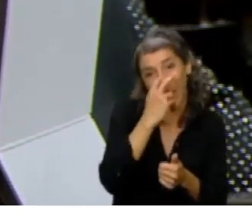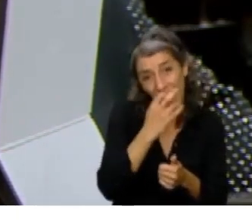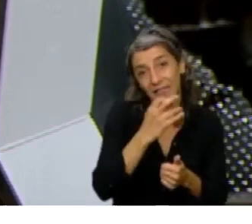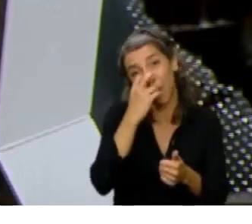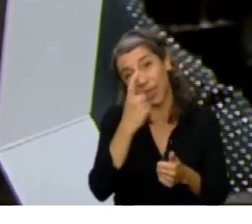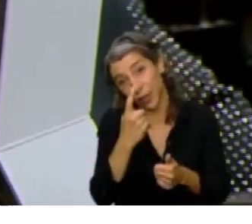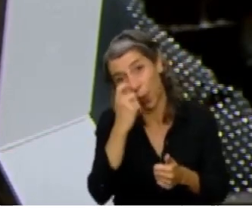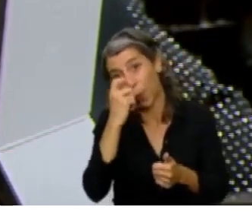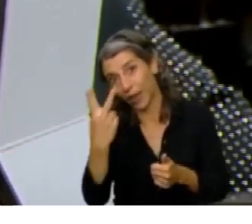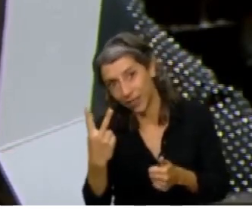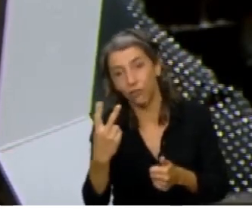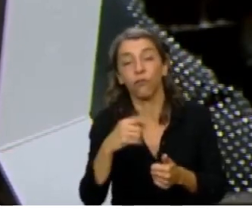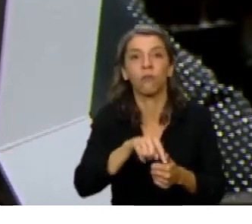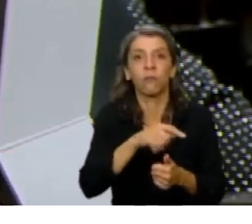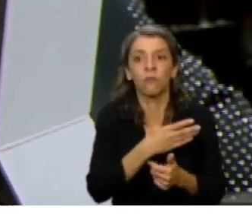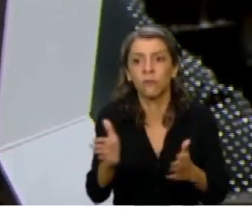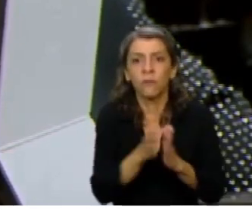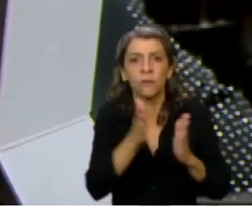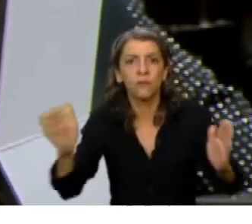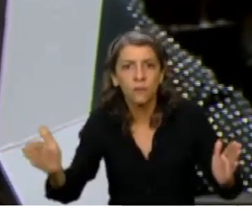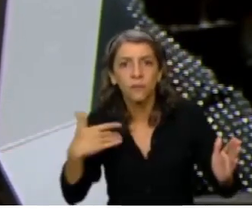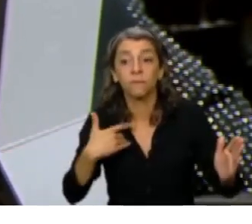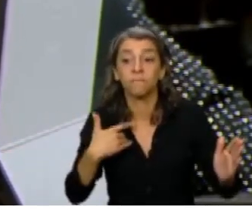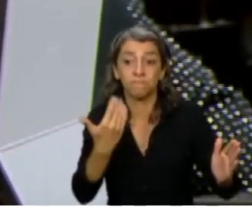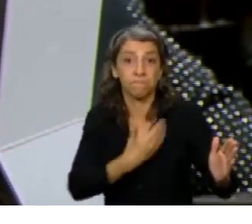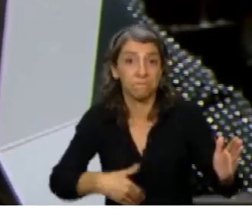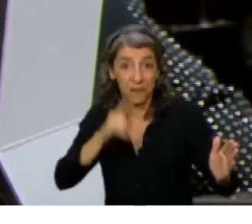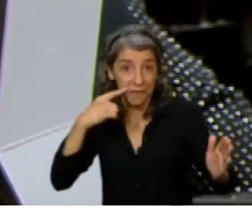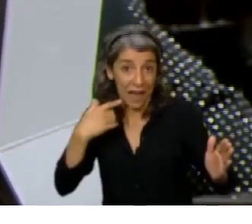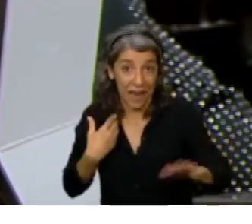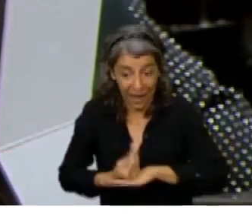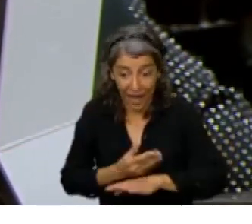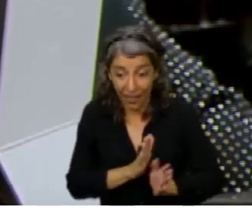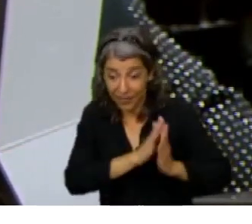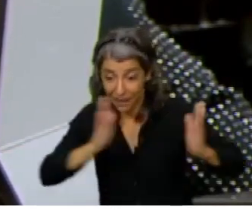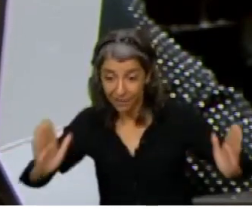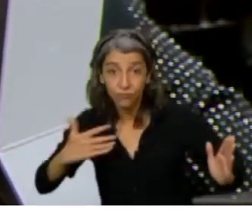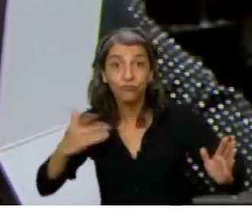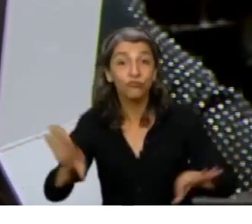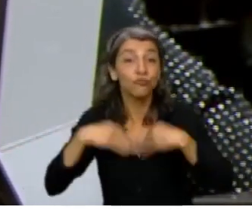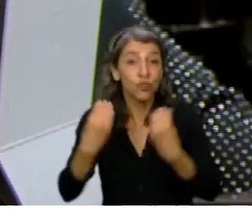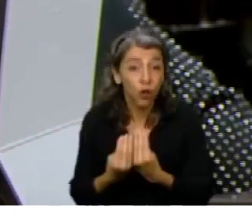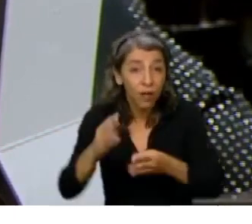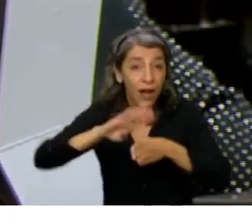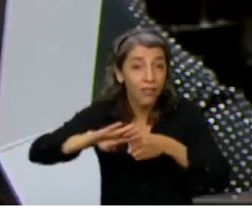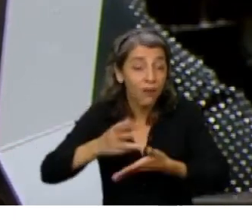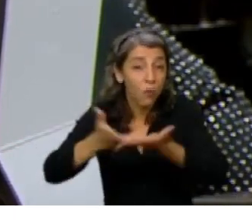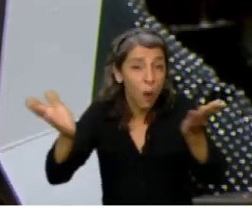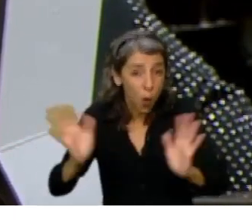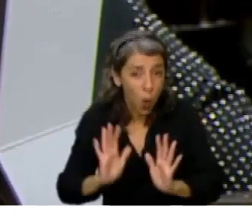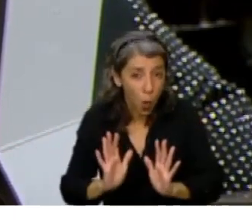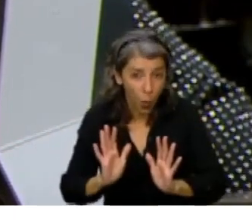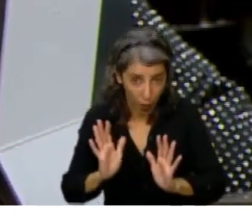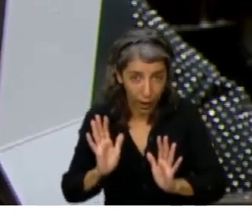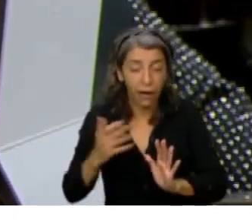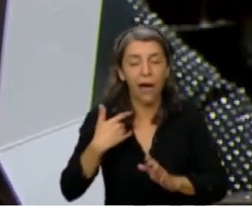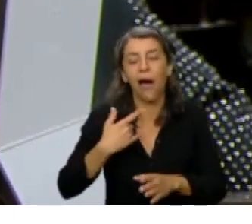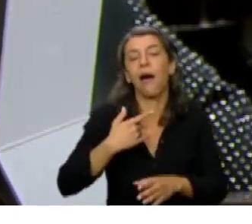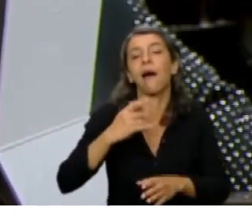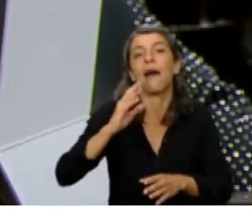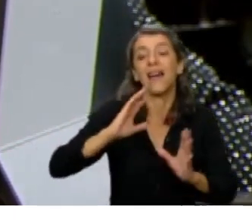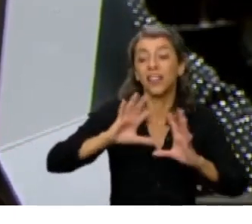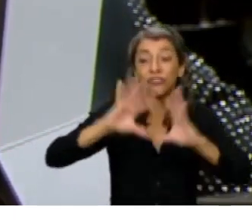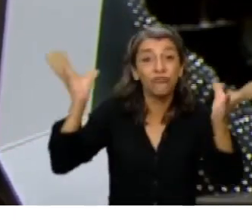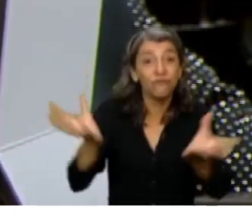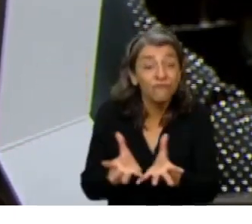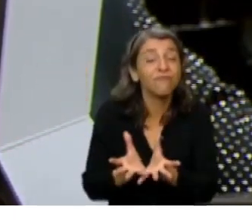el periodo del presidente Alberto Fernández va a terminar con un aumento de la deuda pública, sin considerar la deuda cuasifiscal, de